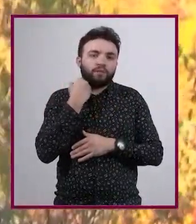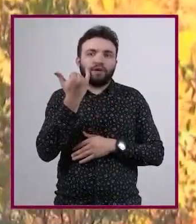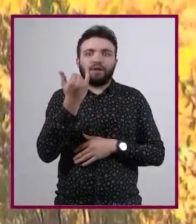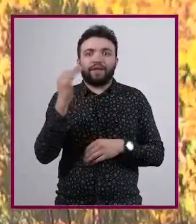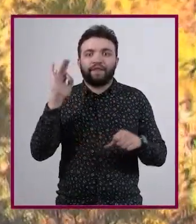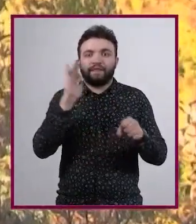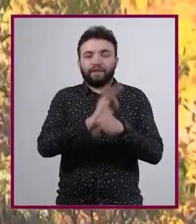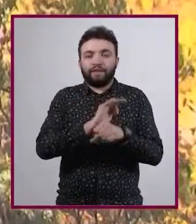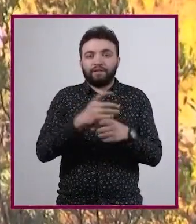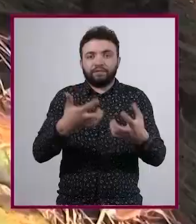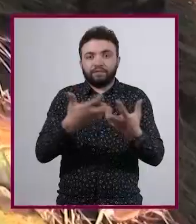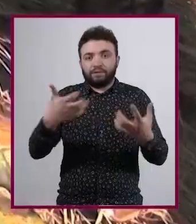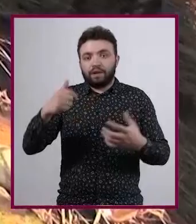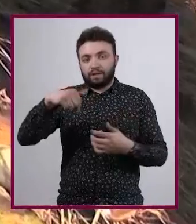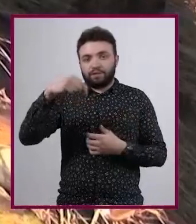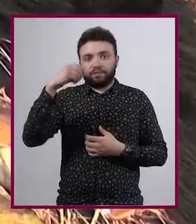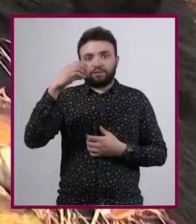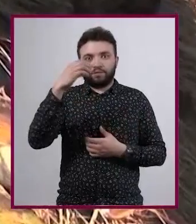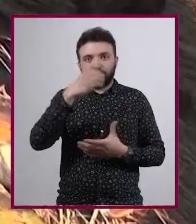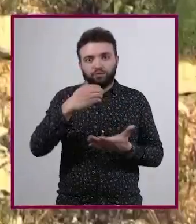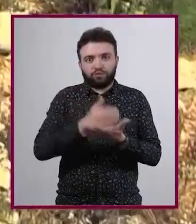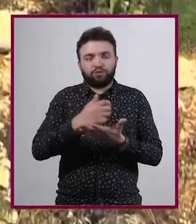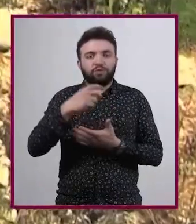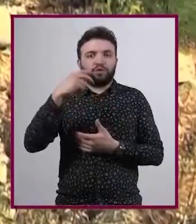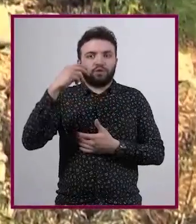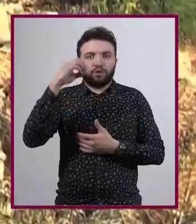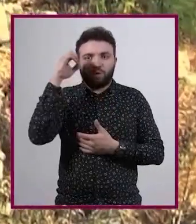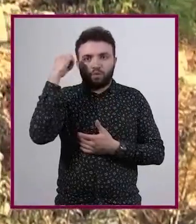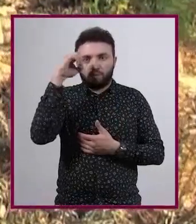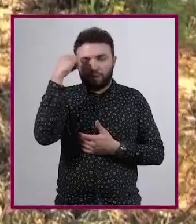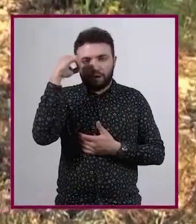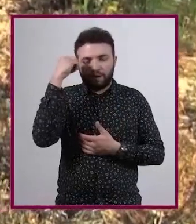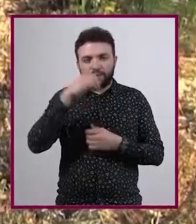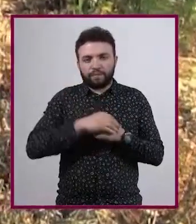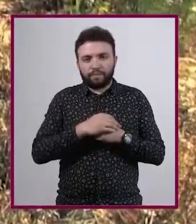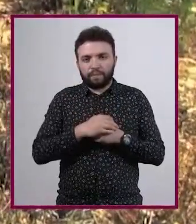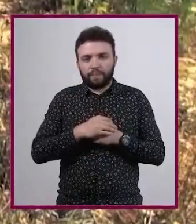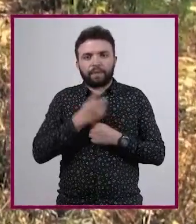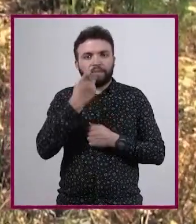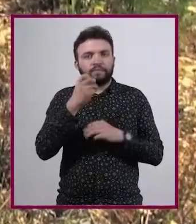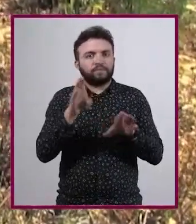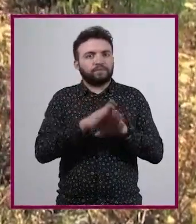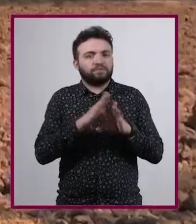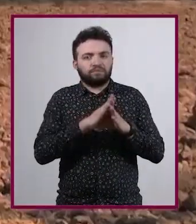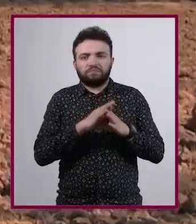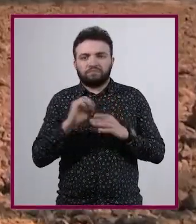territorio aquí en la ciudad de Oaxaca, que se ha opuesto a los efectos